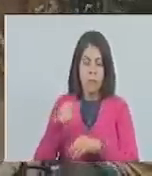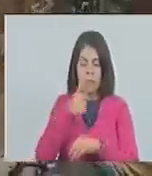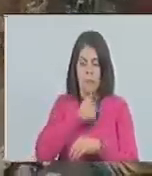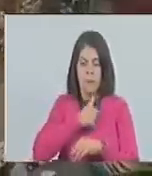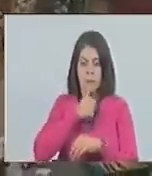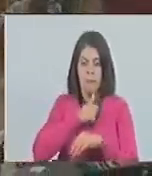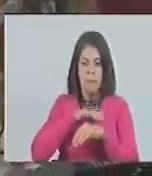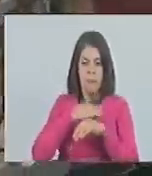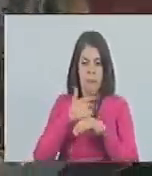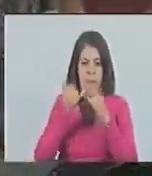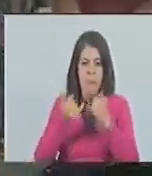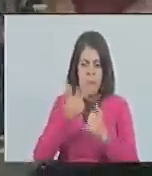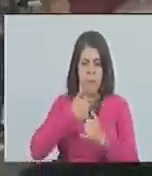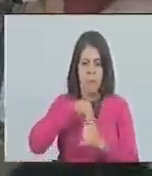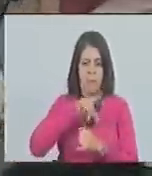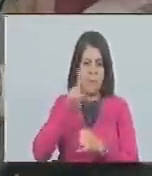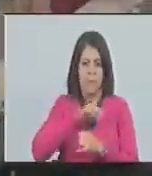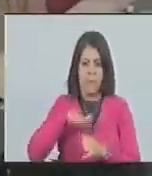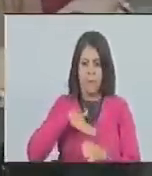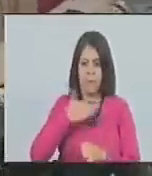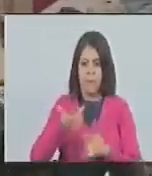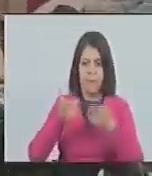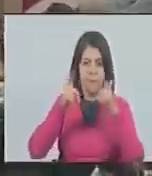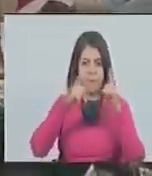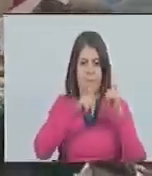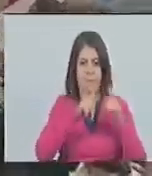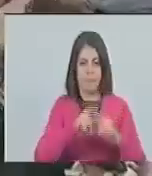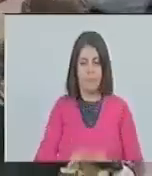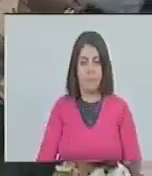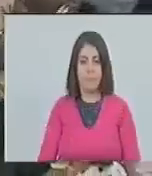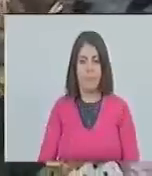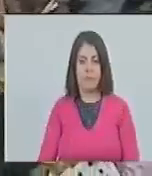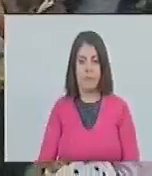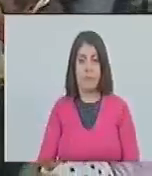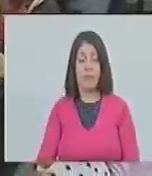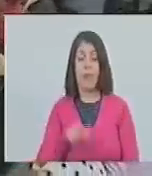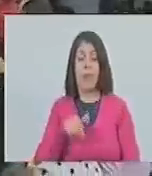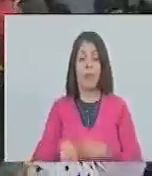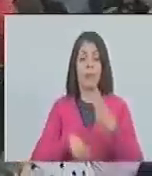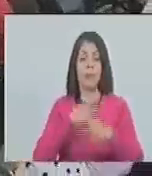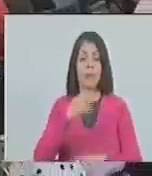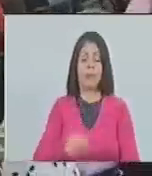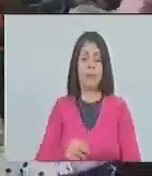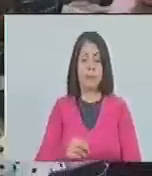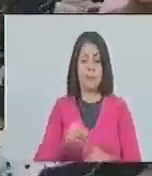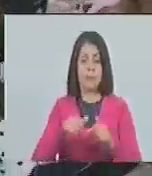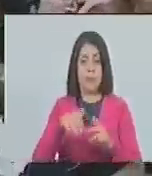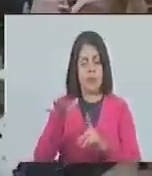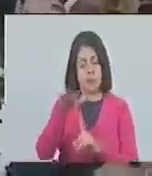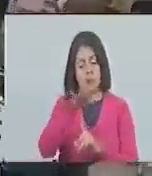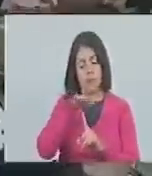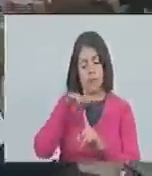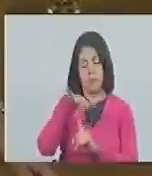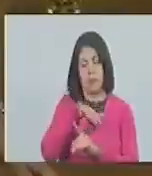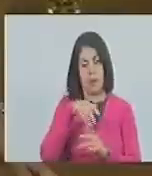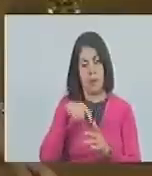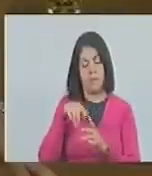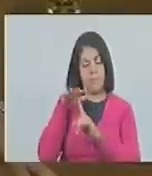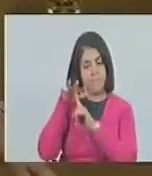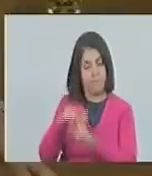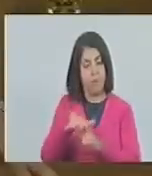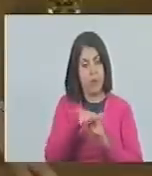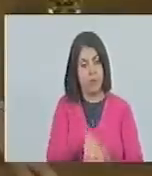tolerables. Pero nosotros no podemos permitir que esta etapa, la etapa del chantaje, la etapa de la